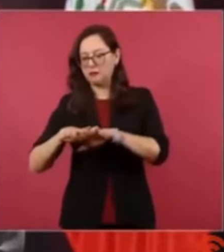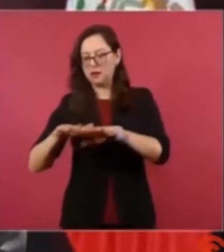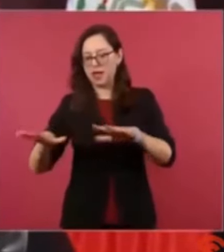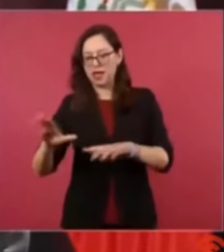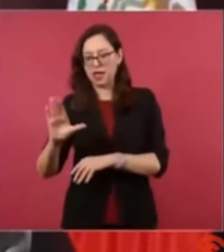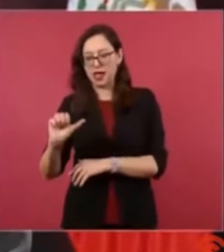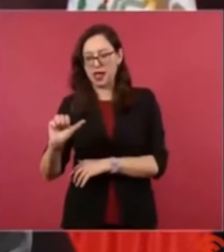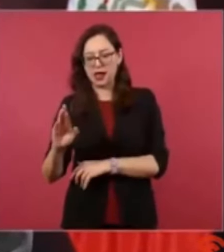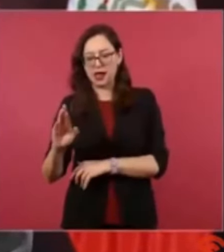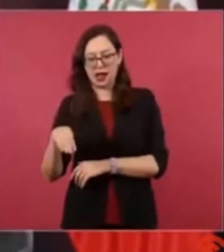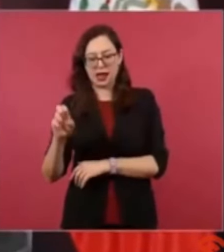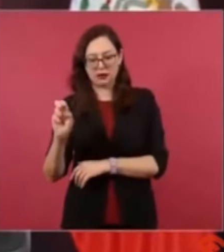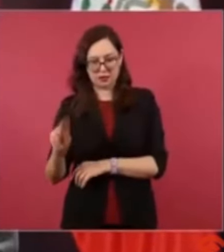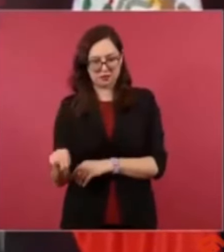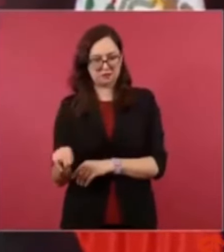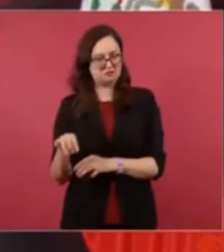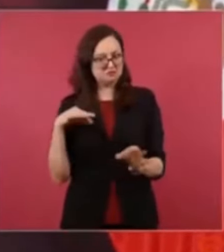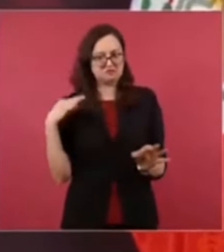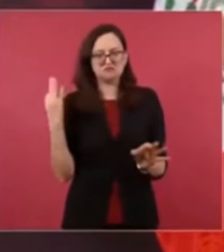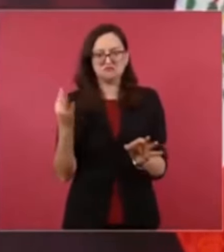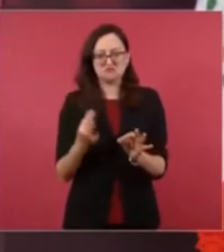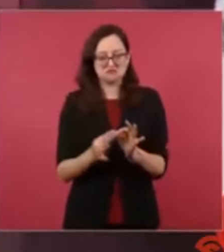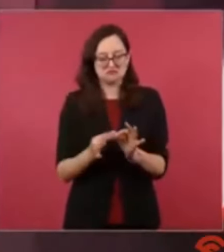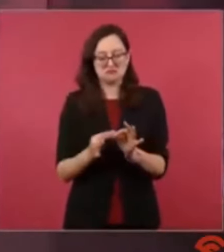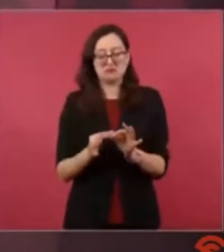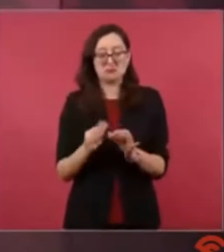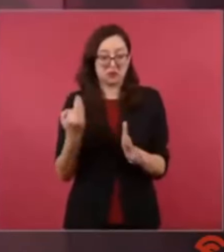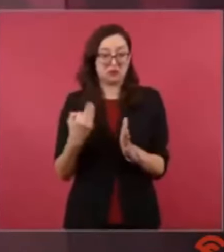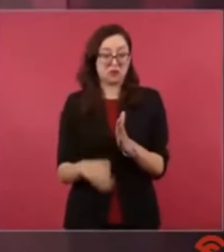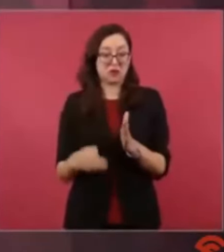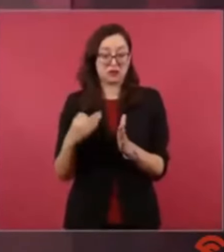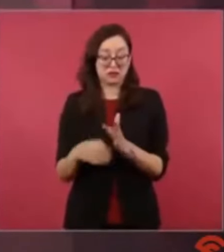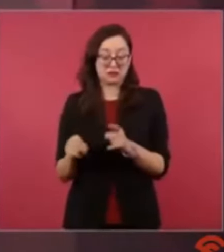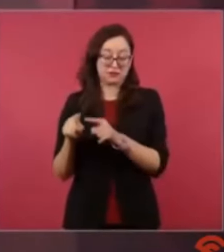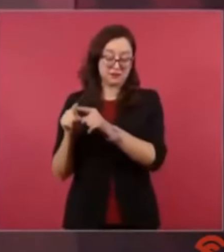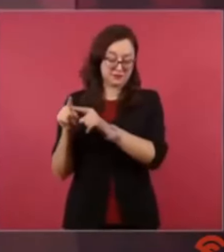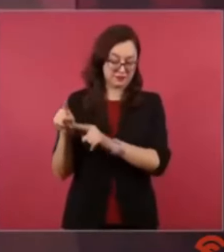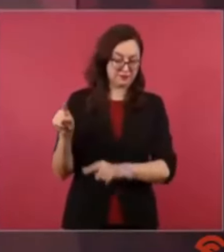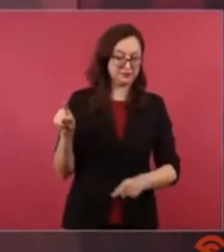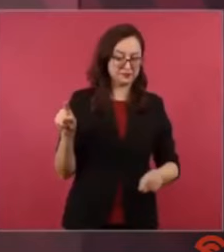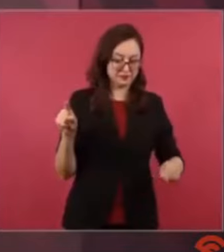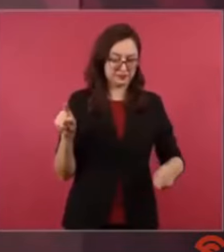se resolvió un problema que se nos presentó